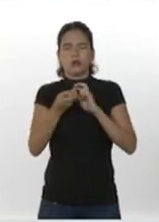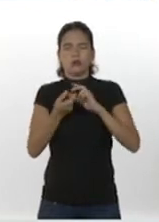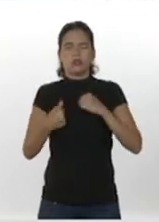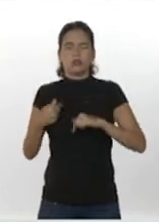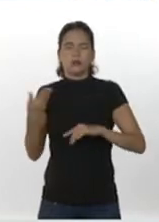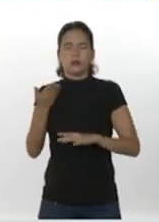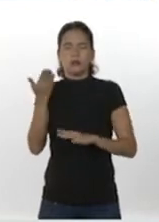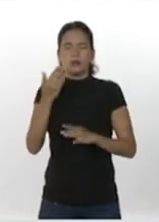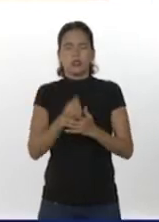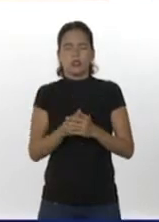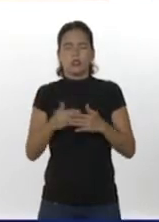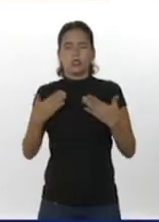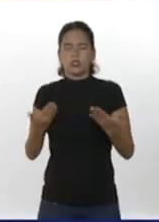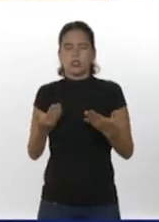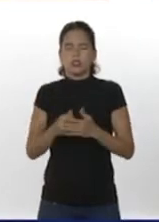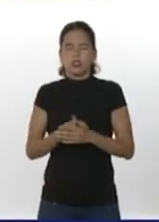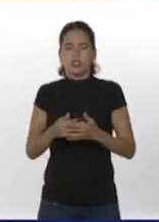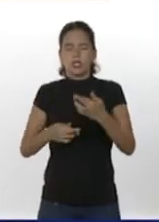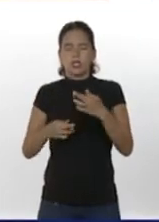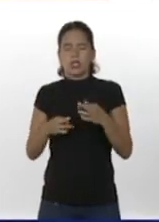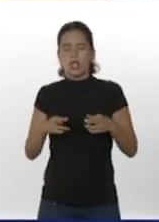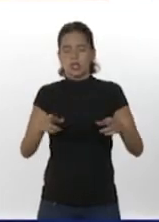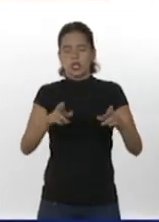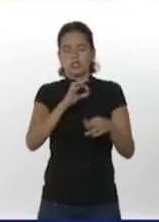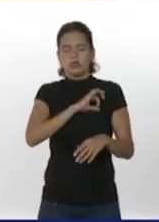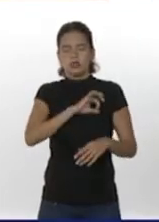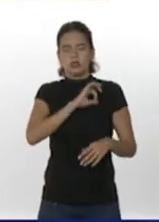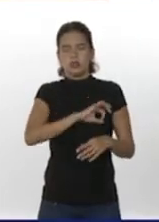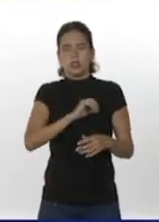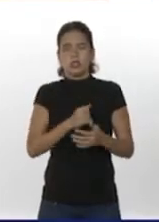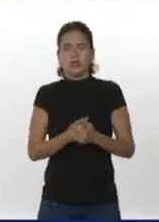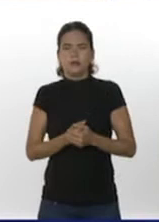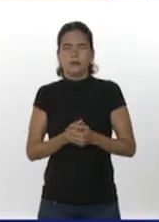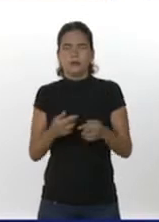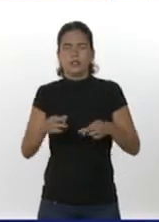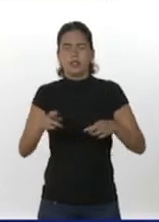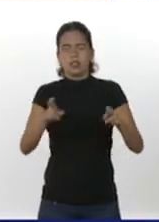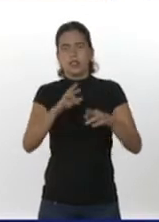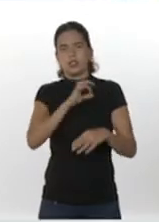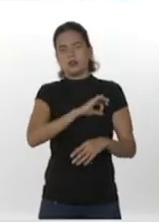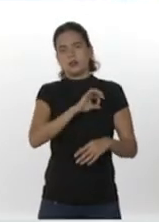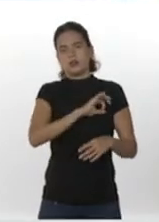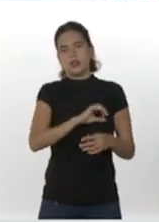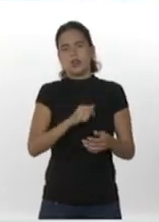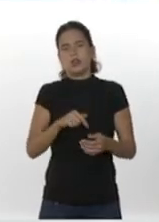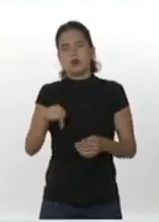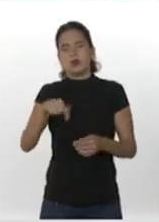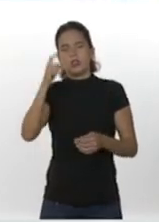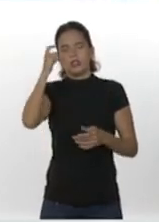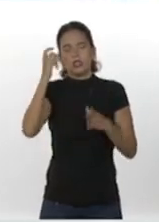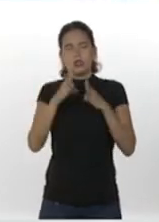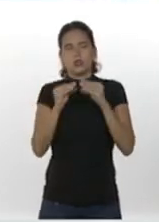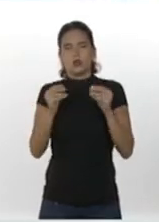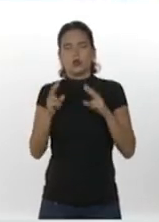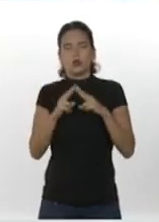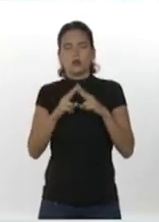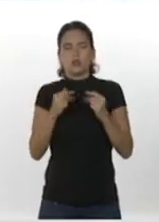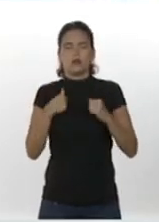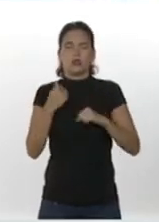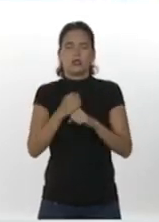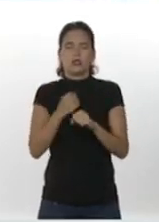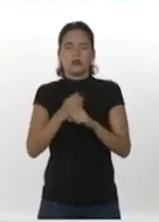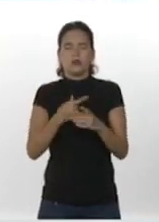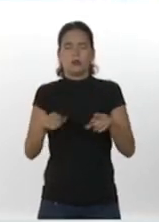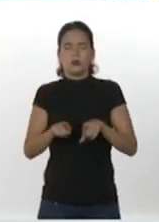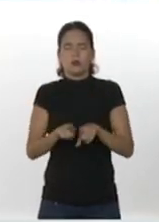sumamente importante, que serían las redes sociales como un nexo virtual. Las redes sociales, bueno, hoy en día todos conocemos o trabajamos con las